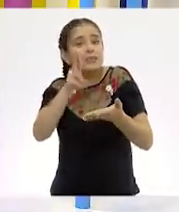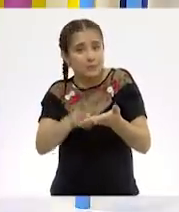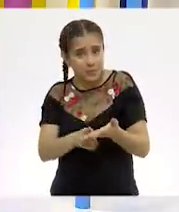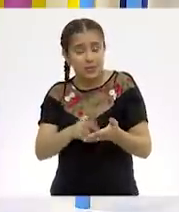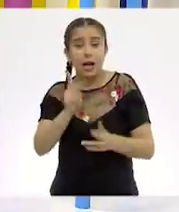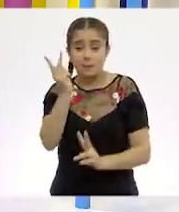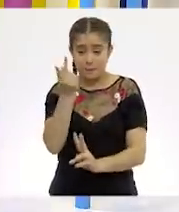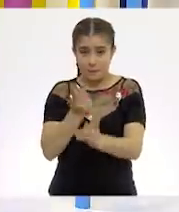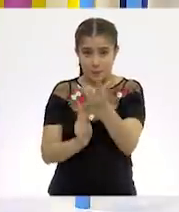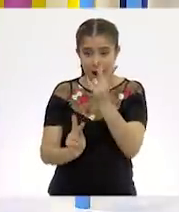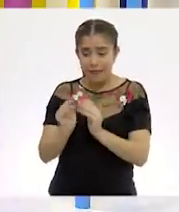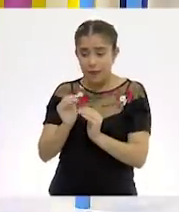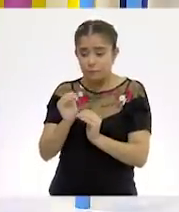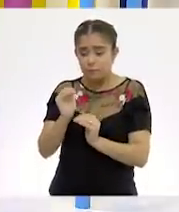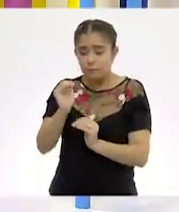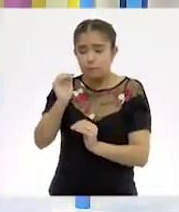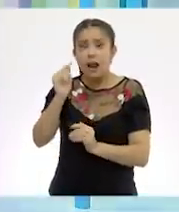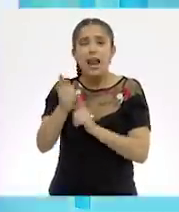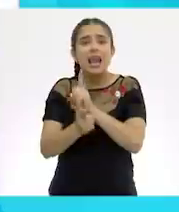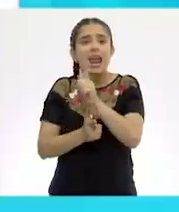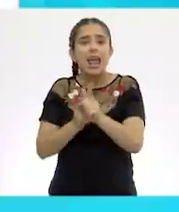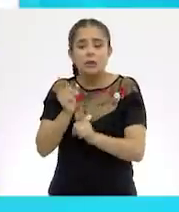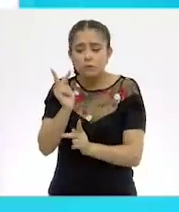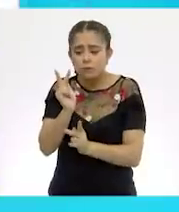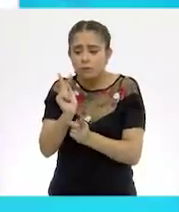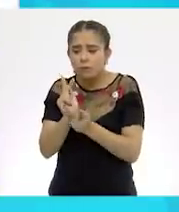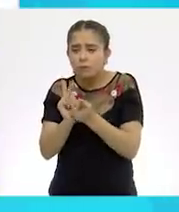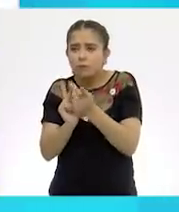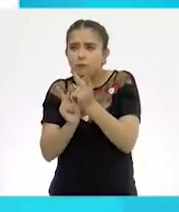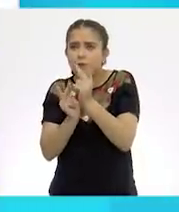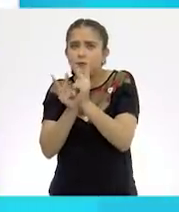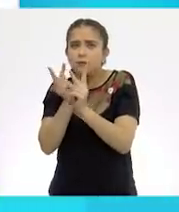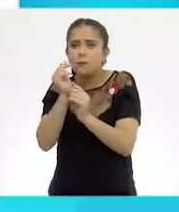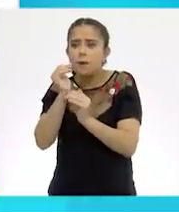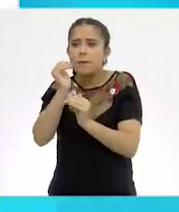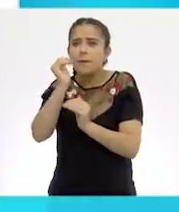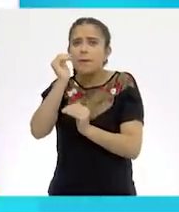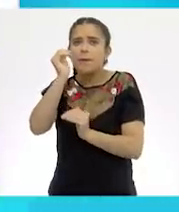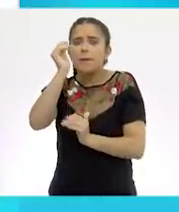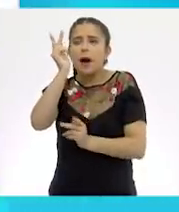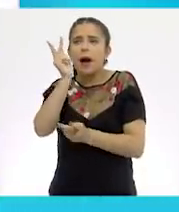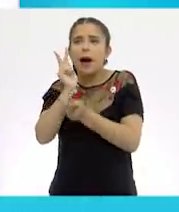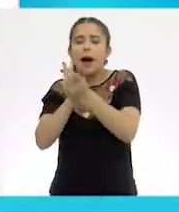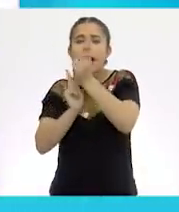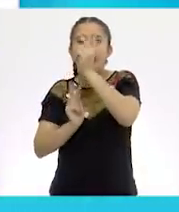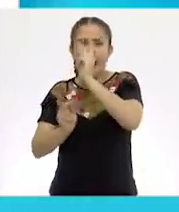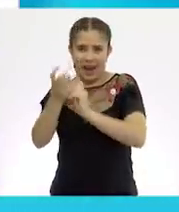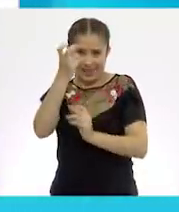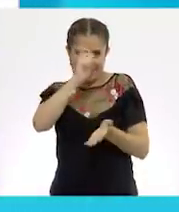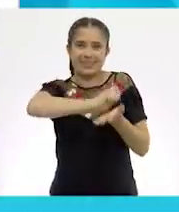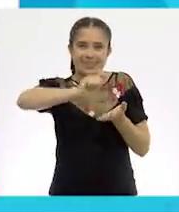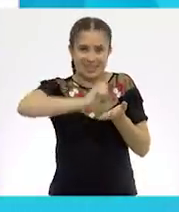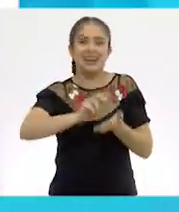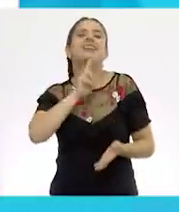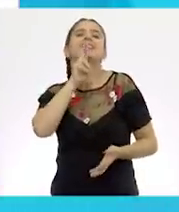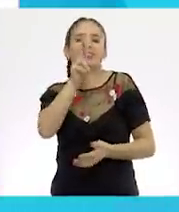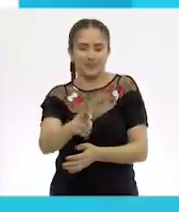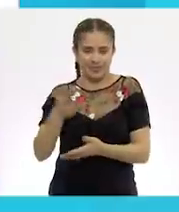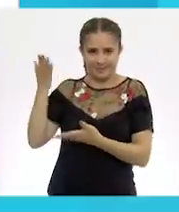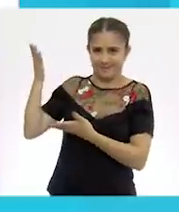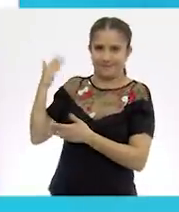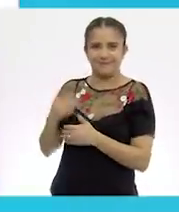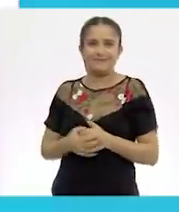plantas crecen muy lentamente. Y voy a abrir mi segundo pétalo. Crecen